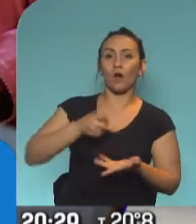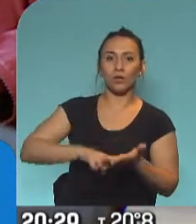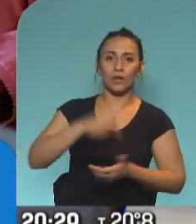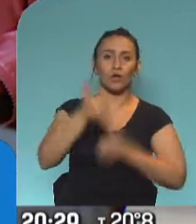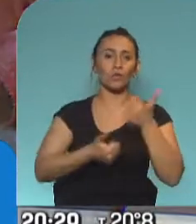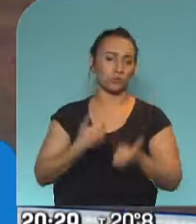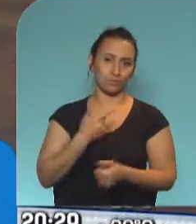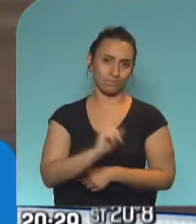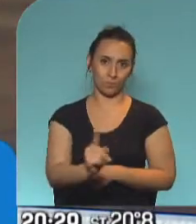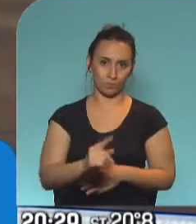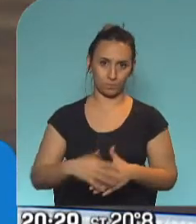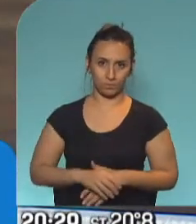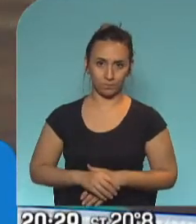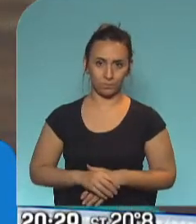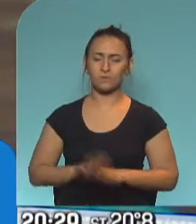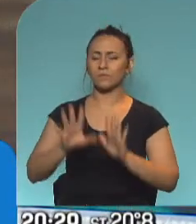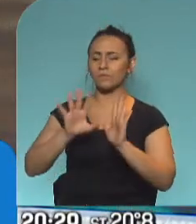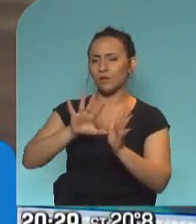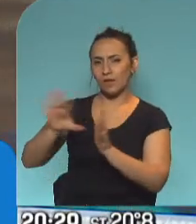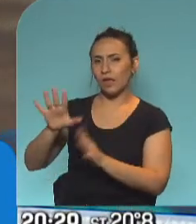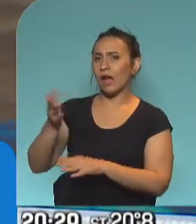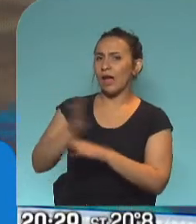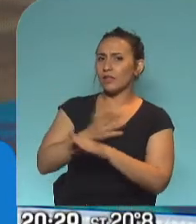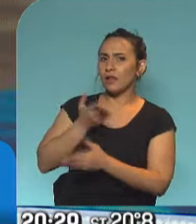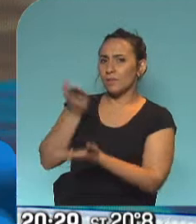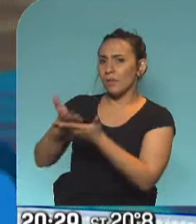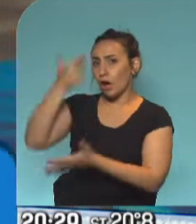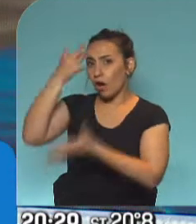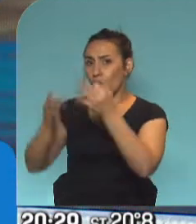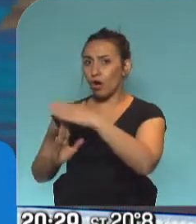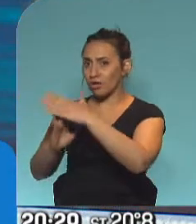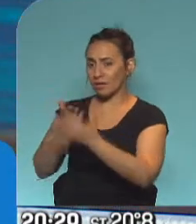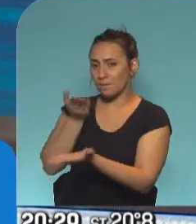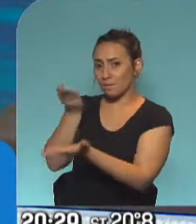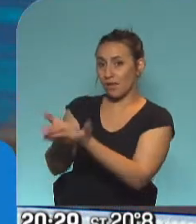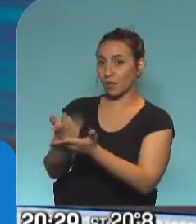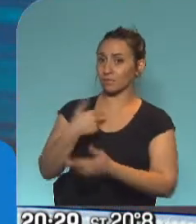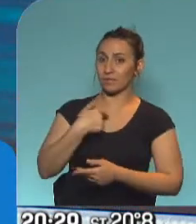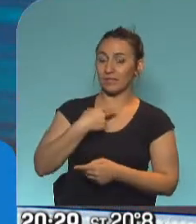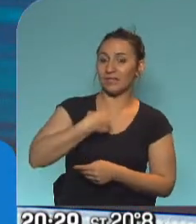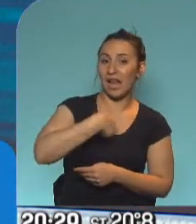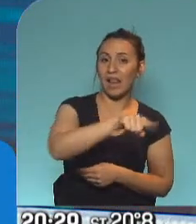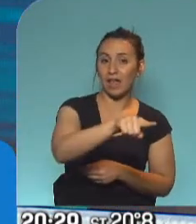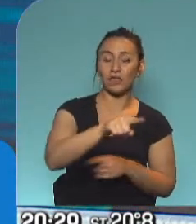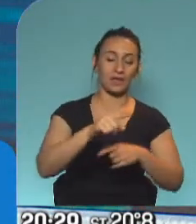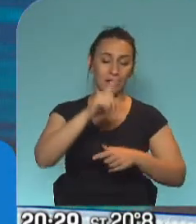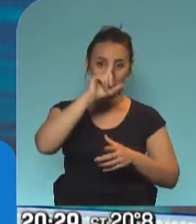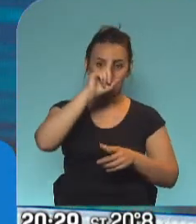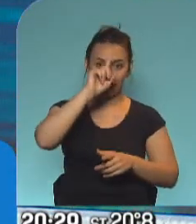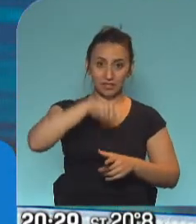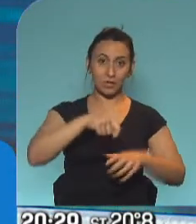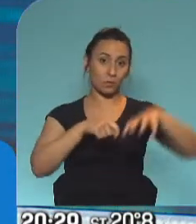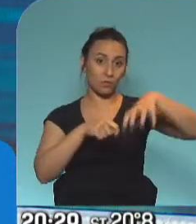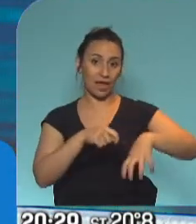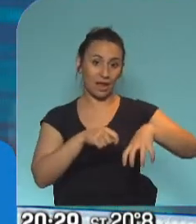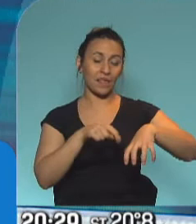en el caso particular usted le había pedido a la Corte que considerara que su traslado desde un tribunal oral federal